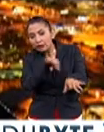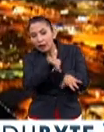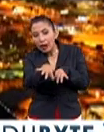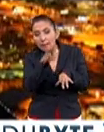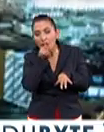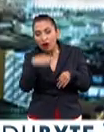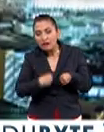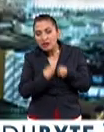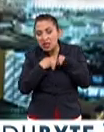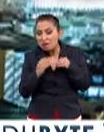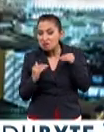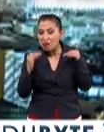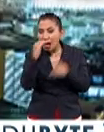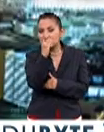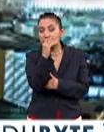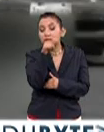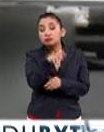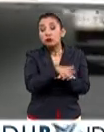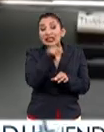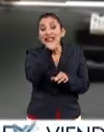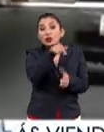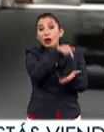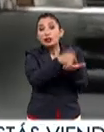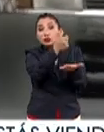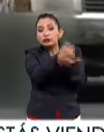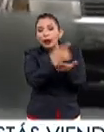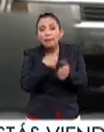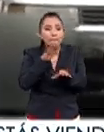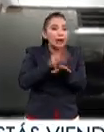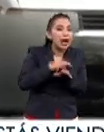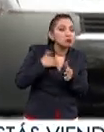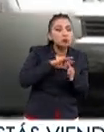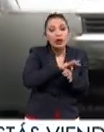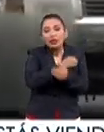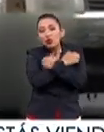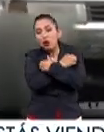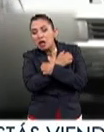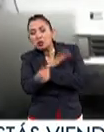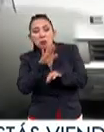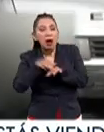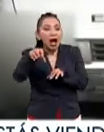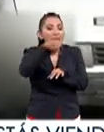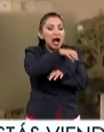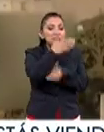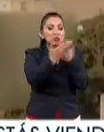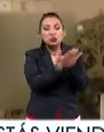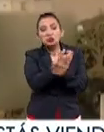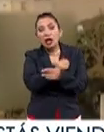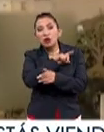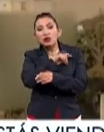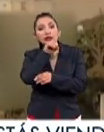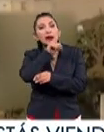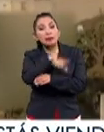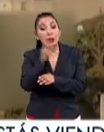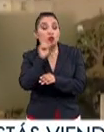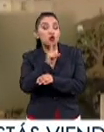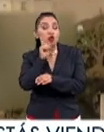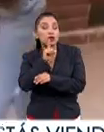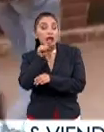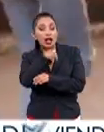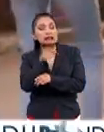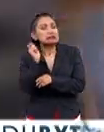de mejorar sus condiciones de vida, pues es ahí donde encuentran mayor acceso a la educación, servicios de salud y, en el caso de las